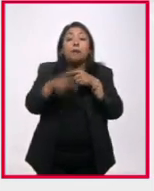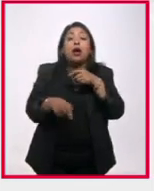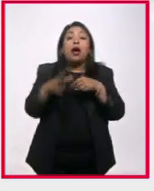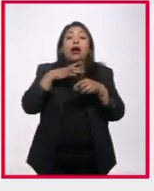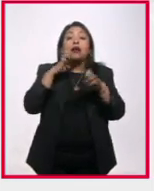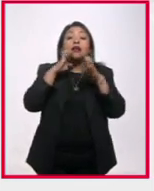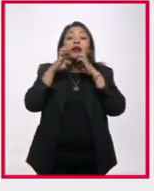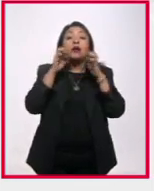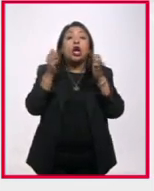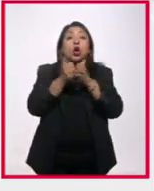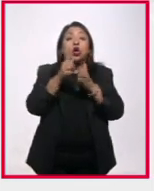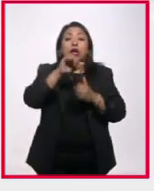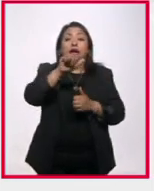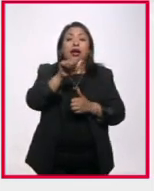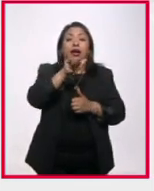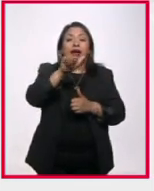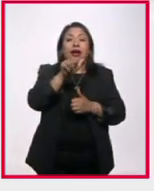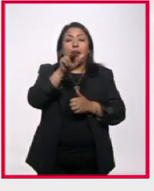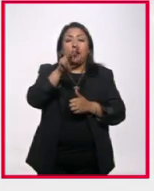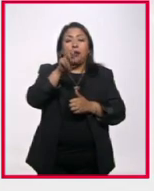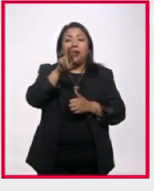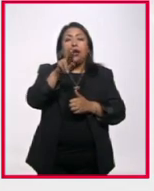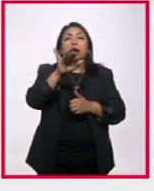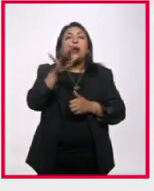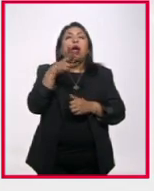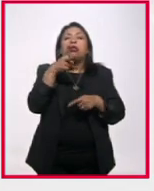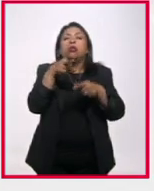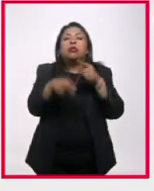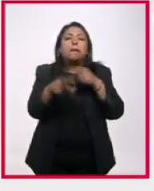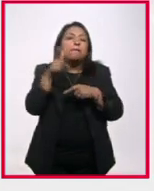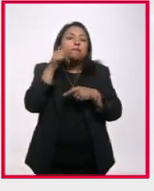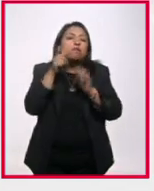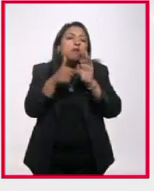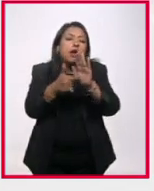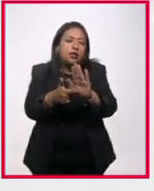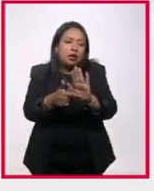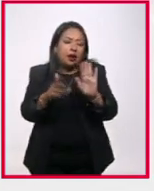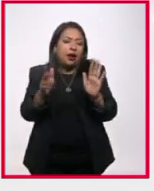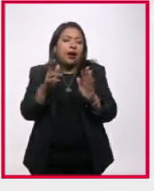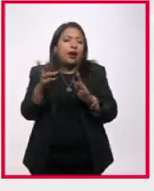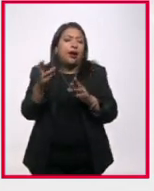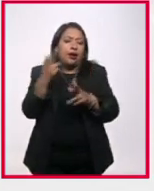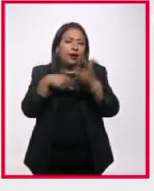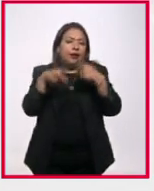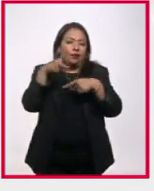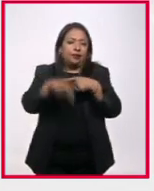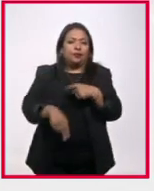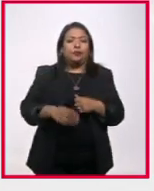Javier Camarena. Si no, es suspenso, es un avance para lo que vamos a tener mañana. Ya volvemos.